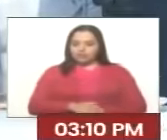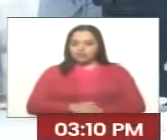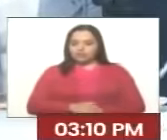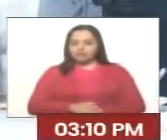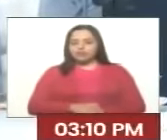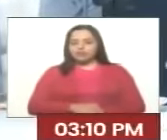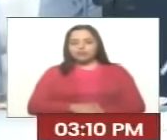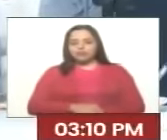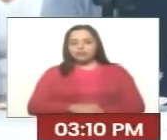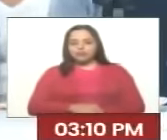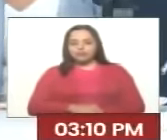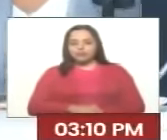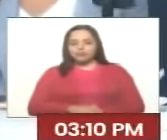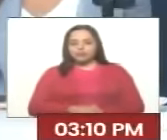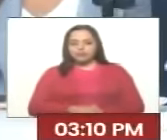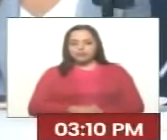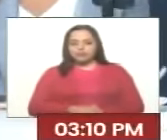digamos,